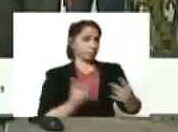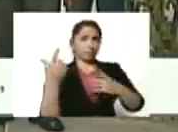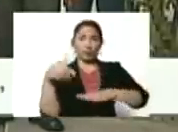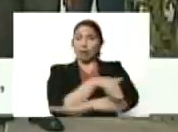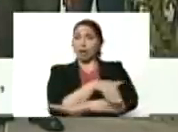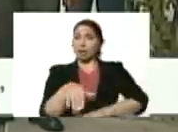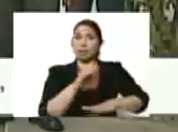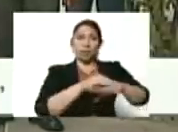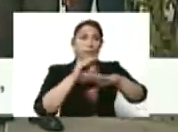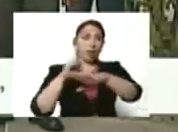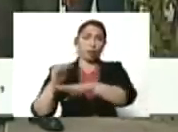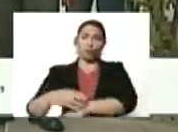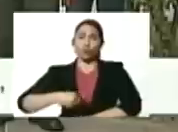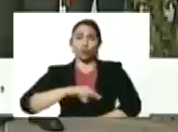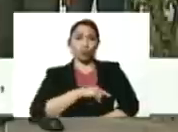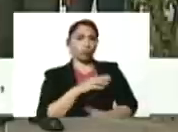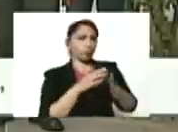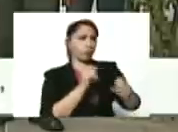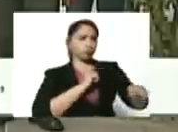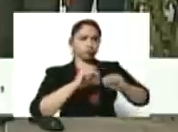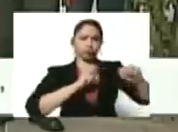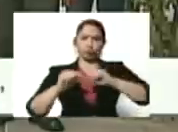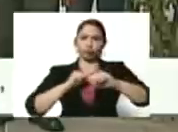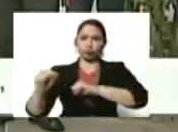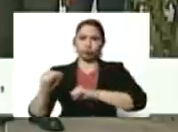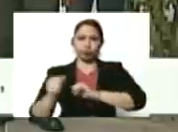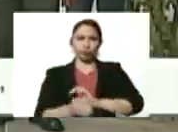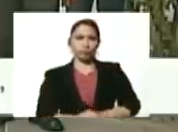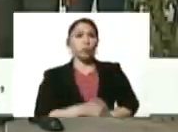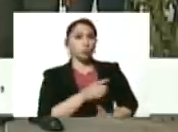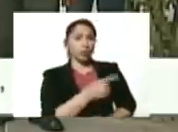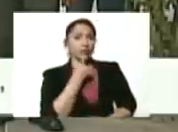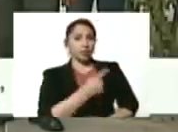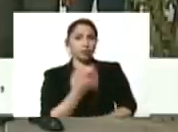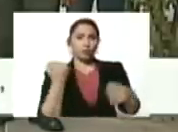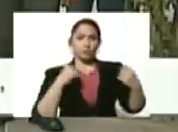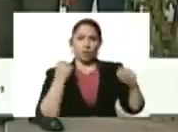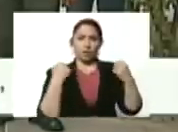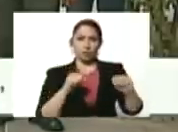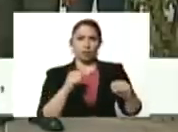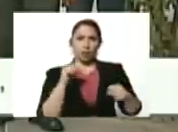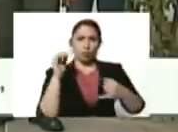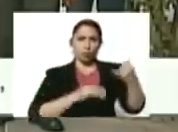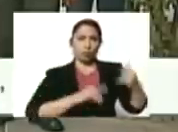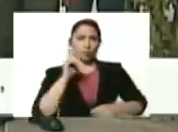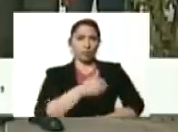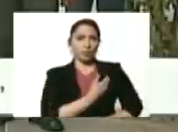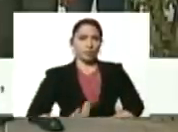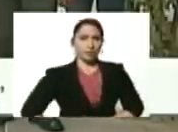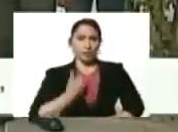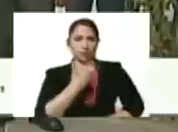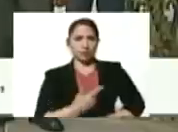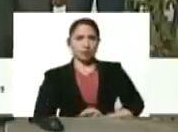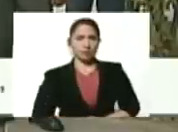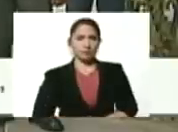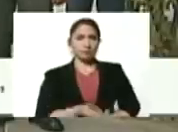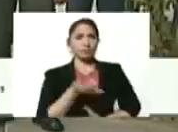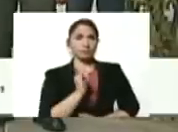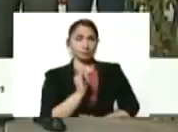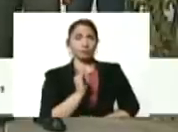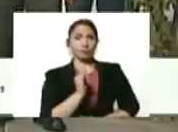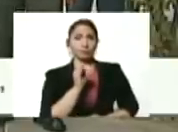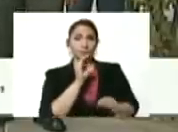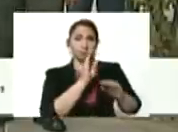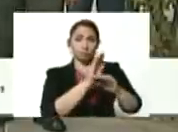nosotros en toda esta dinámica que usted bien ha puesto en práctica. Y por último, presidente, decirle, hay un protocolo